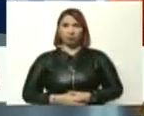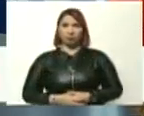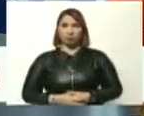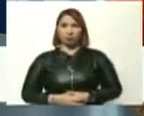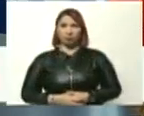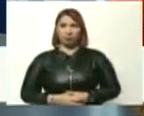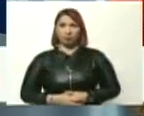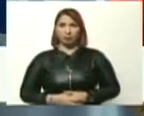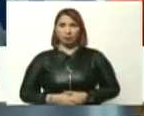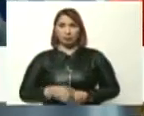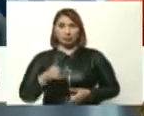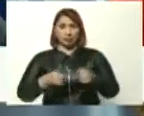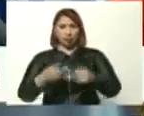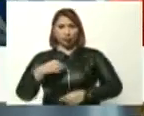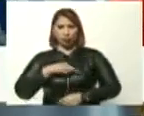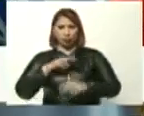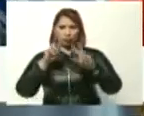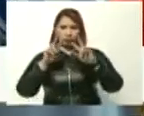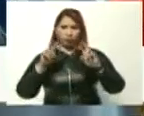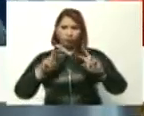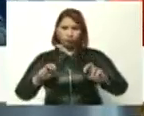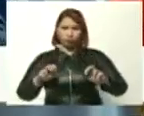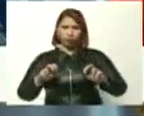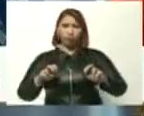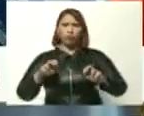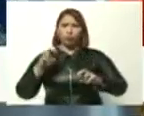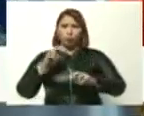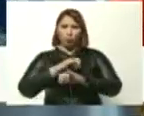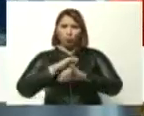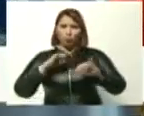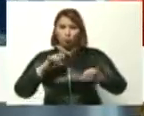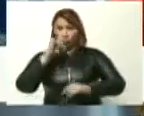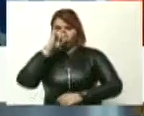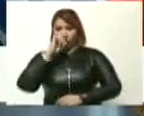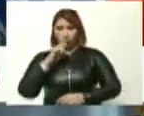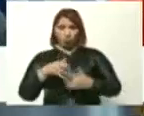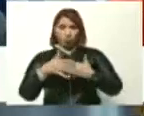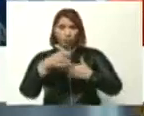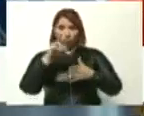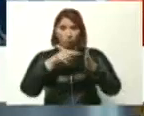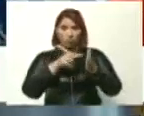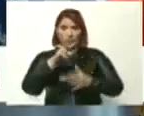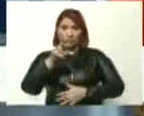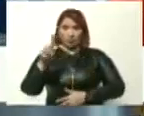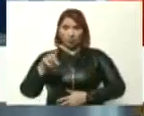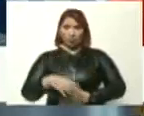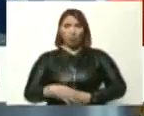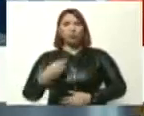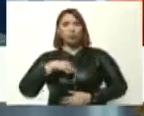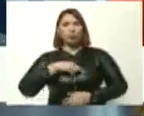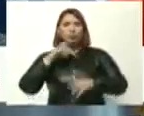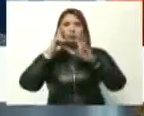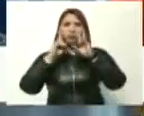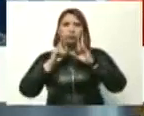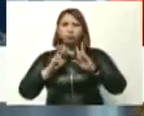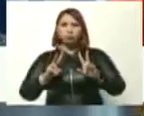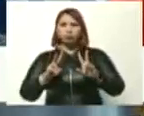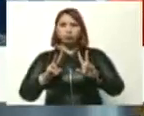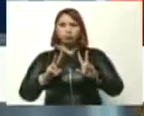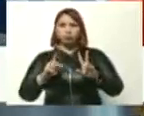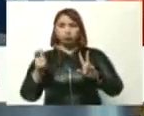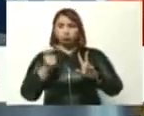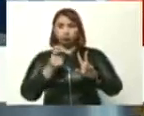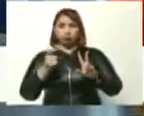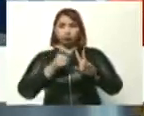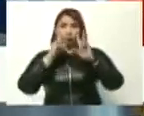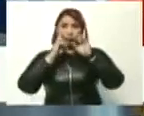este hallazgo lo hemos venido revisando en el último año, durante el año 2021, que hemos depurado, hemos buscado